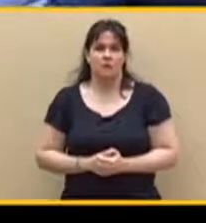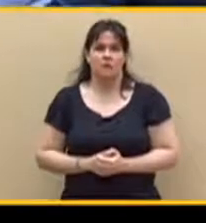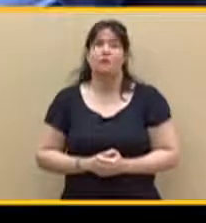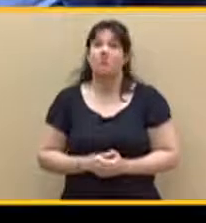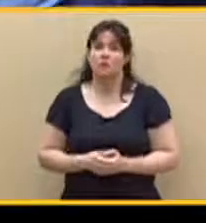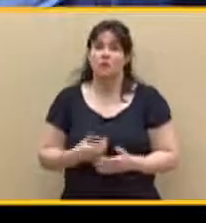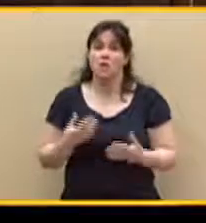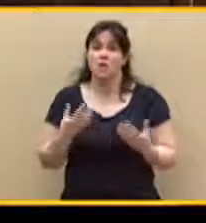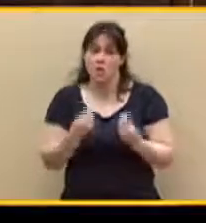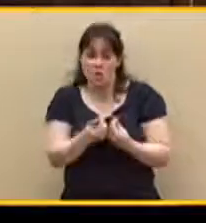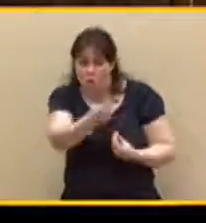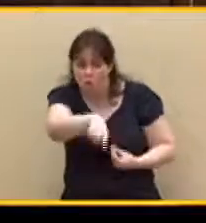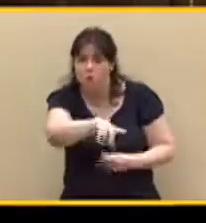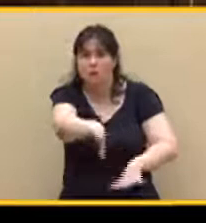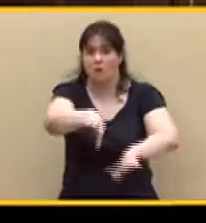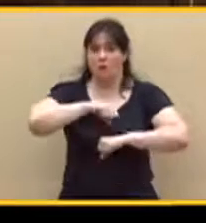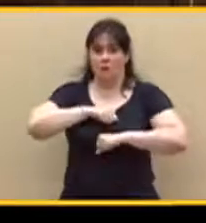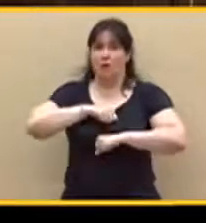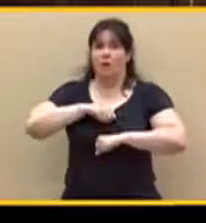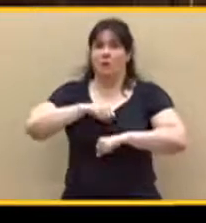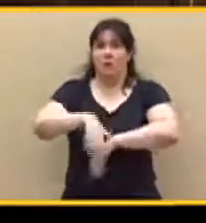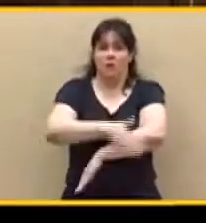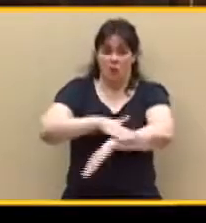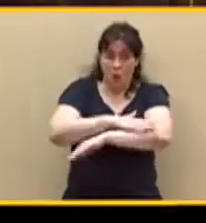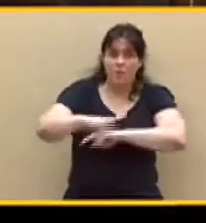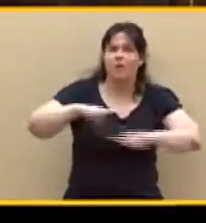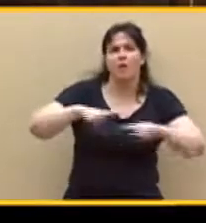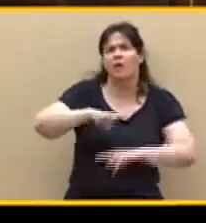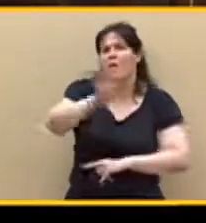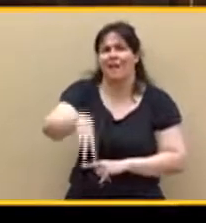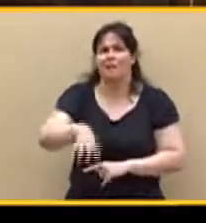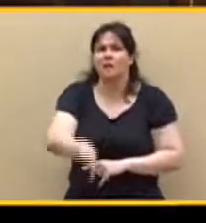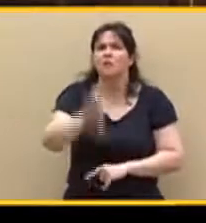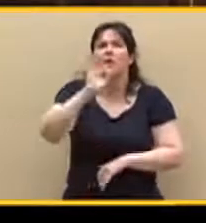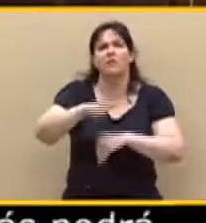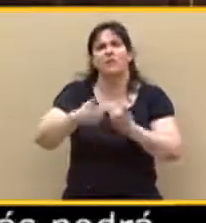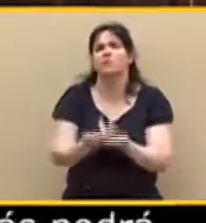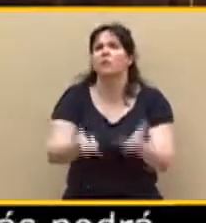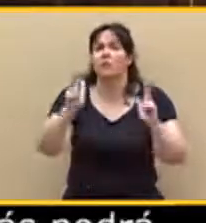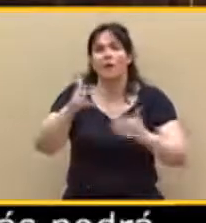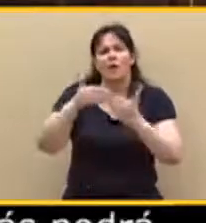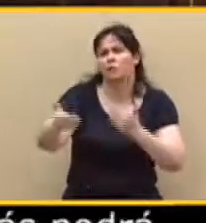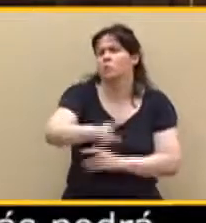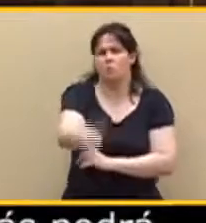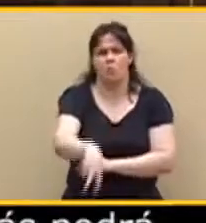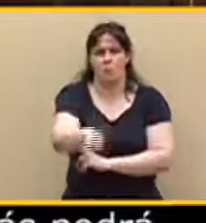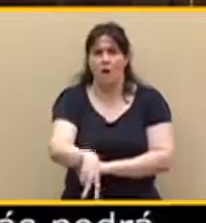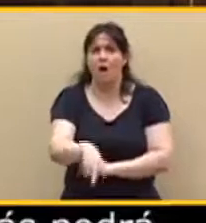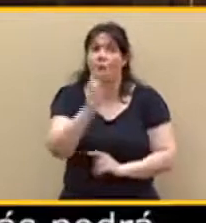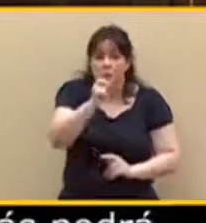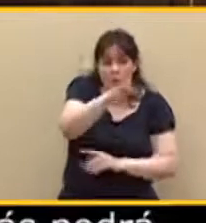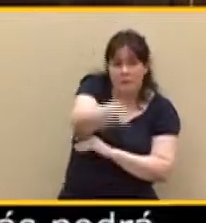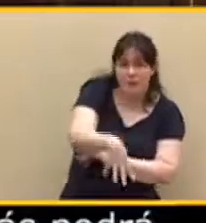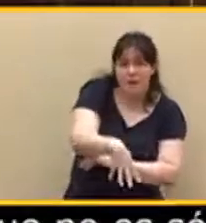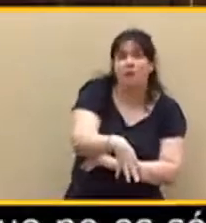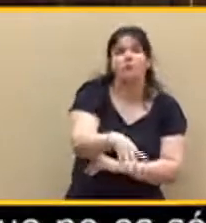con ustedes al frente del Ejecutivo, Cataluña jamás podrá decidir democráticamente su futuro, pero es que no es solo Cataluña, señorías.